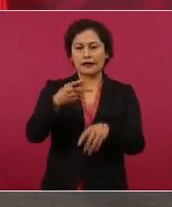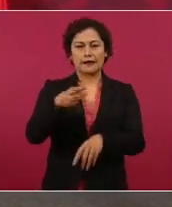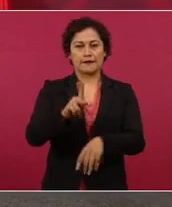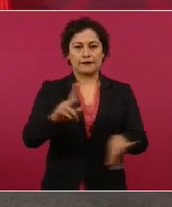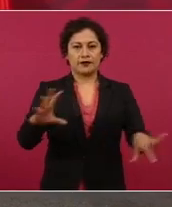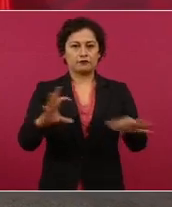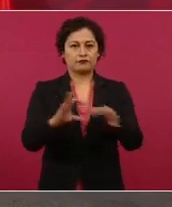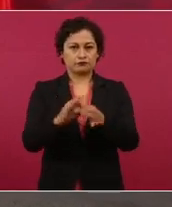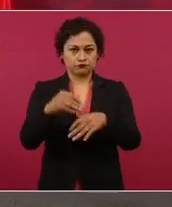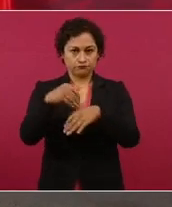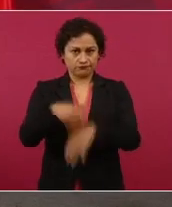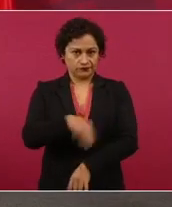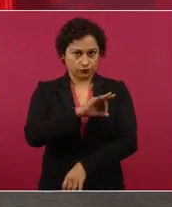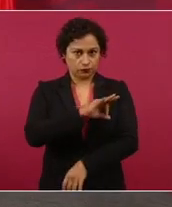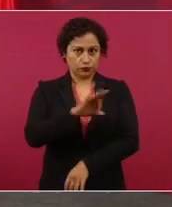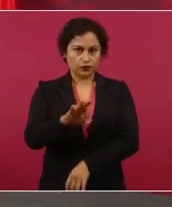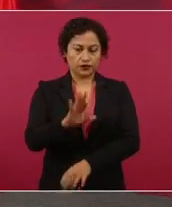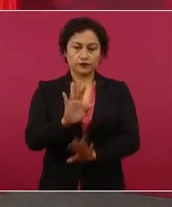y de manera respetuosa,